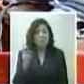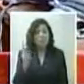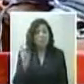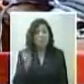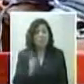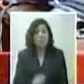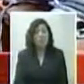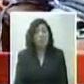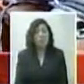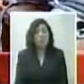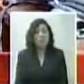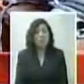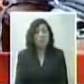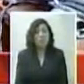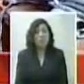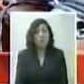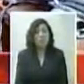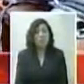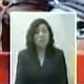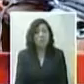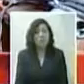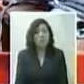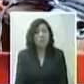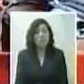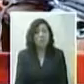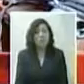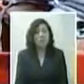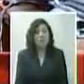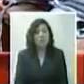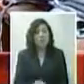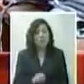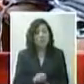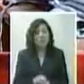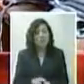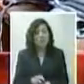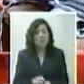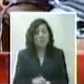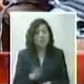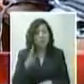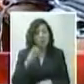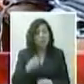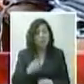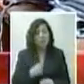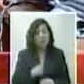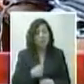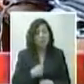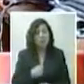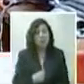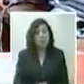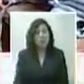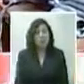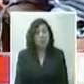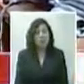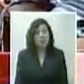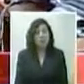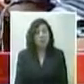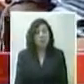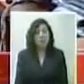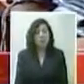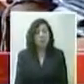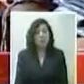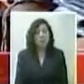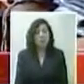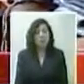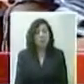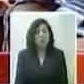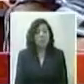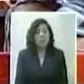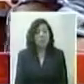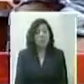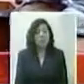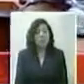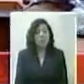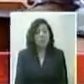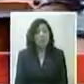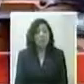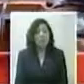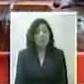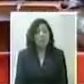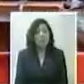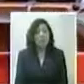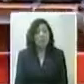profesora de cuatro que tienen para capacitar a los soldados que en el cro les dan un